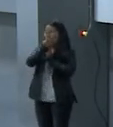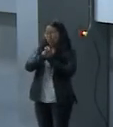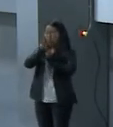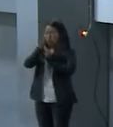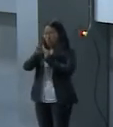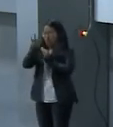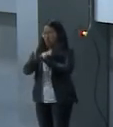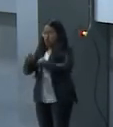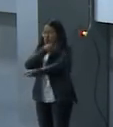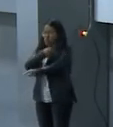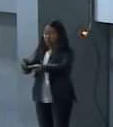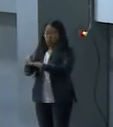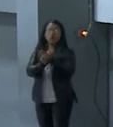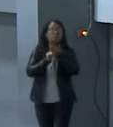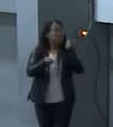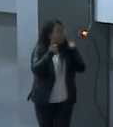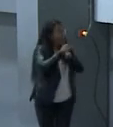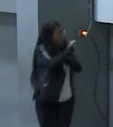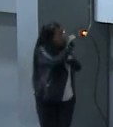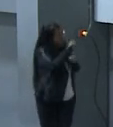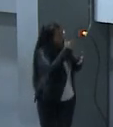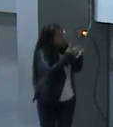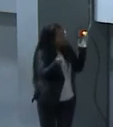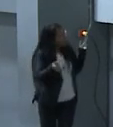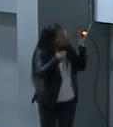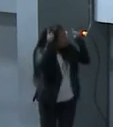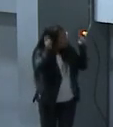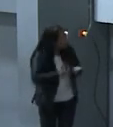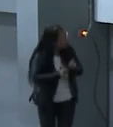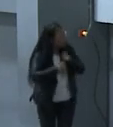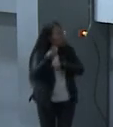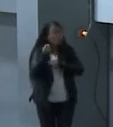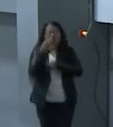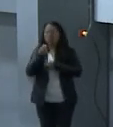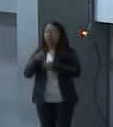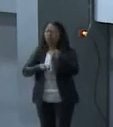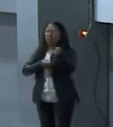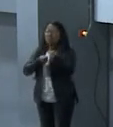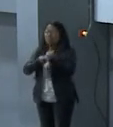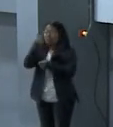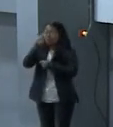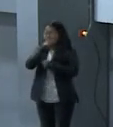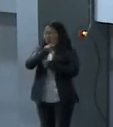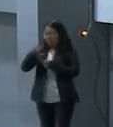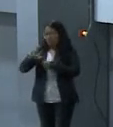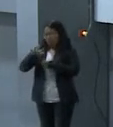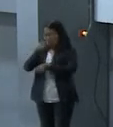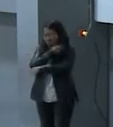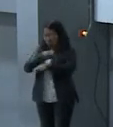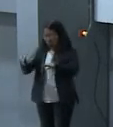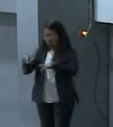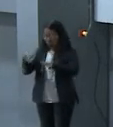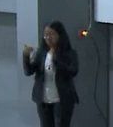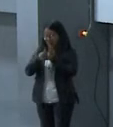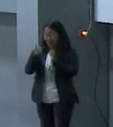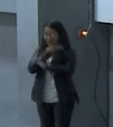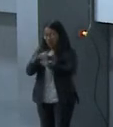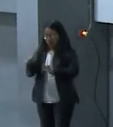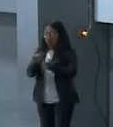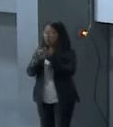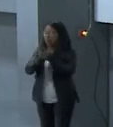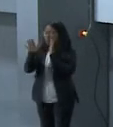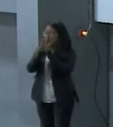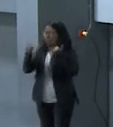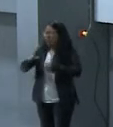millones. Y ahí está lo de los otros años, que en total suma cerca de 25 mil millones de pesos. ¿Cuál es la realidad? La realidad ya la